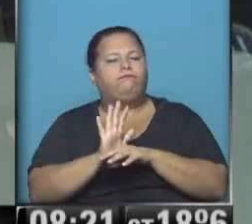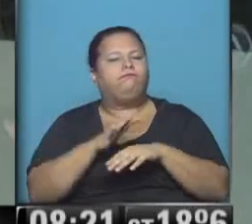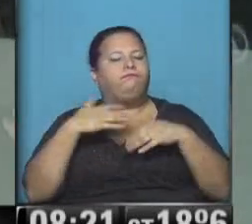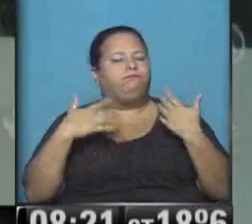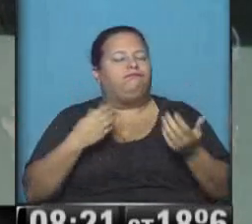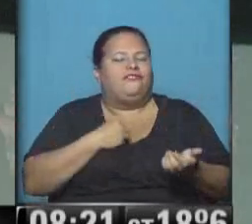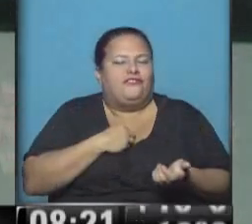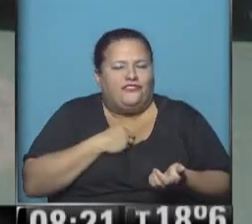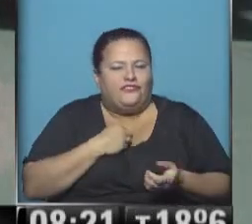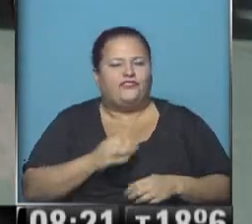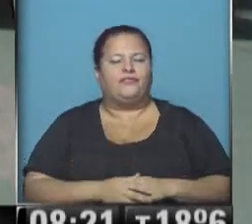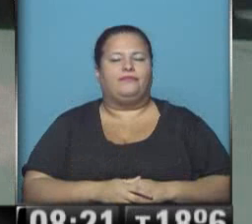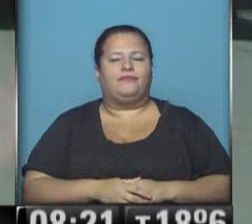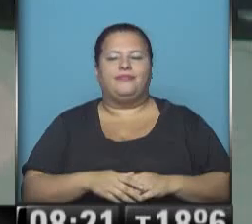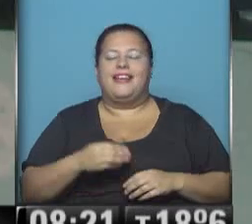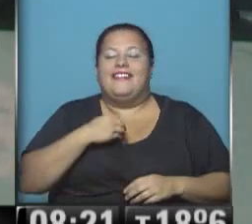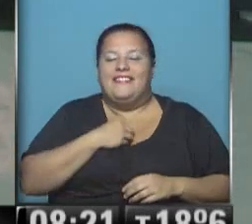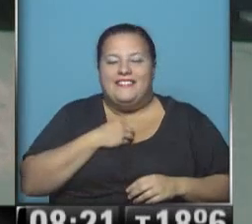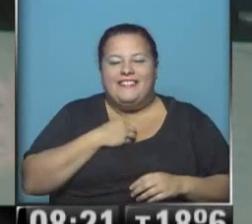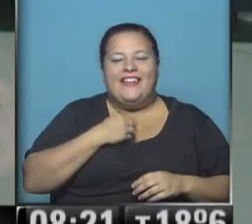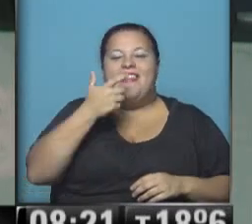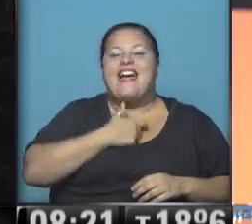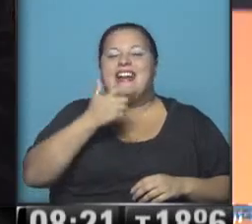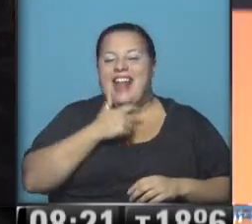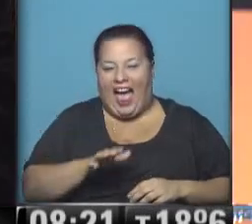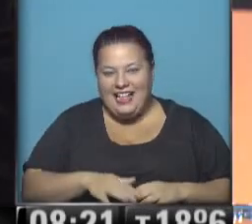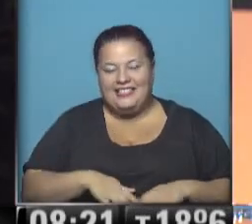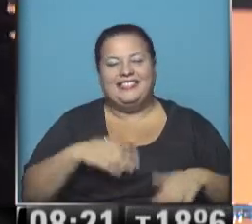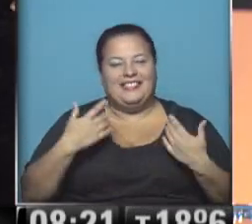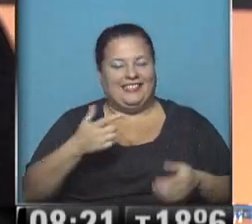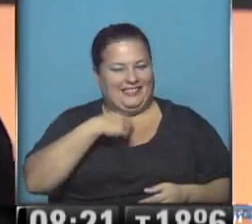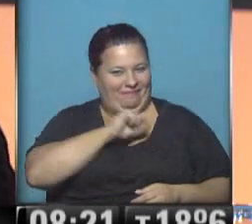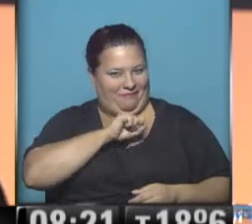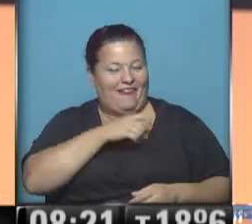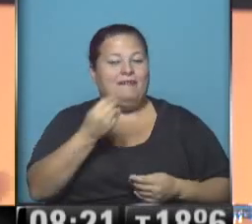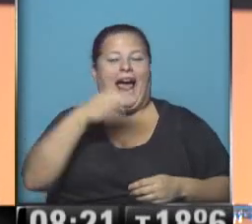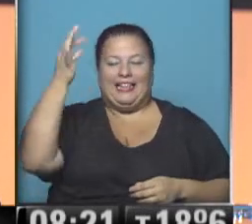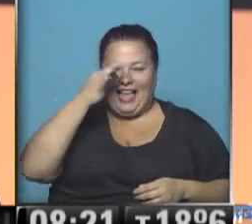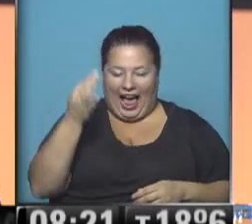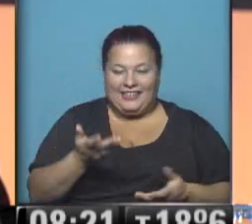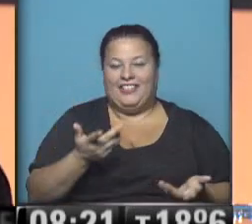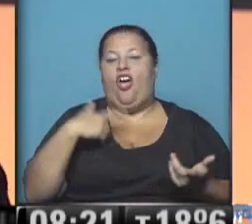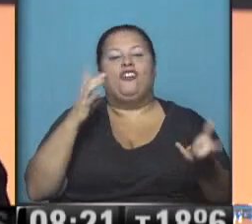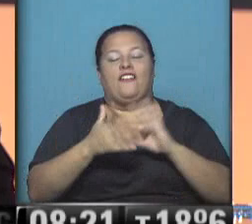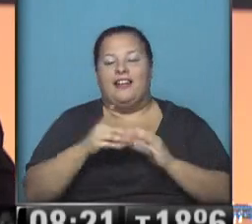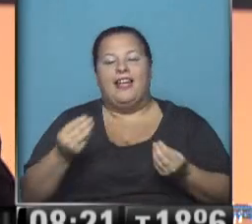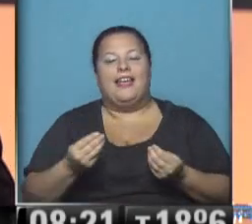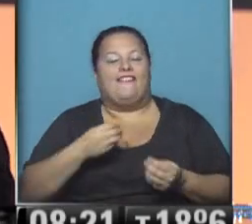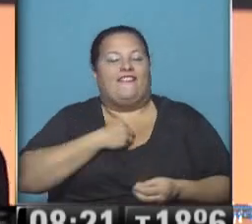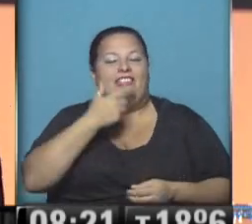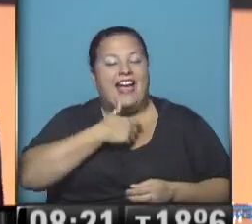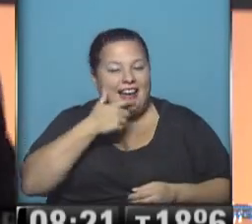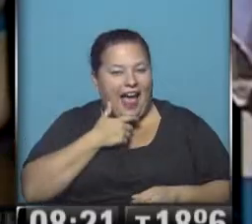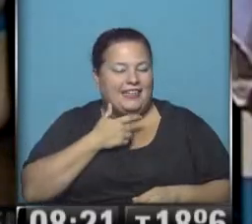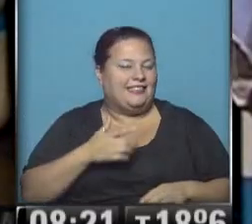mucha pasión. Es la pasión racinguista llevada al teatro. Uy, como no podía ser de otro modo, porque la pasión